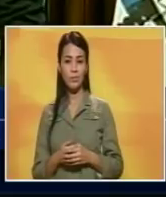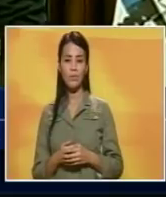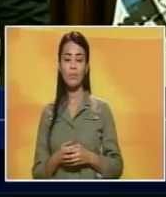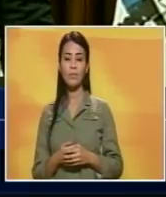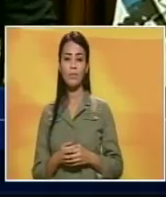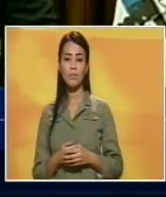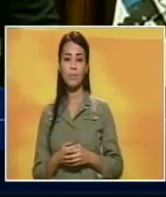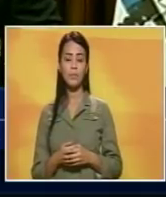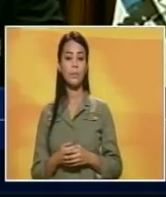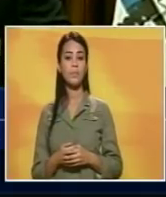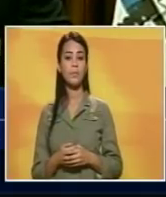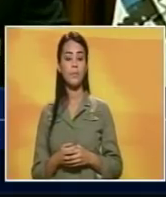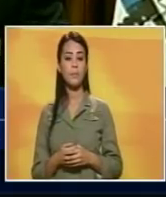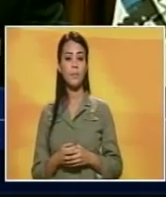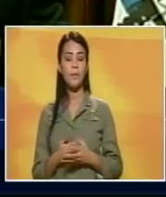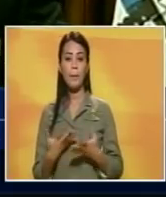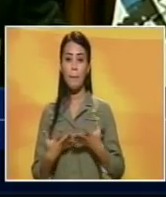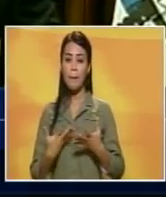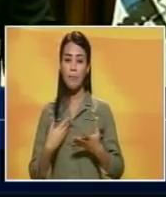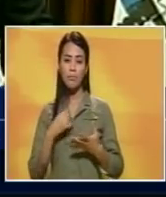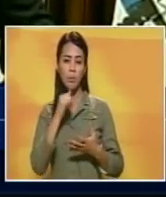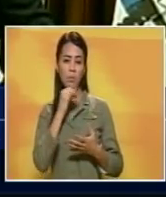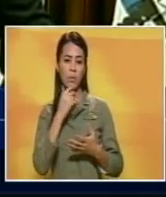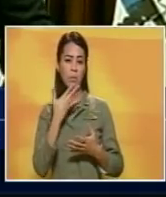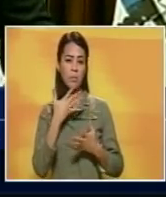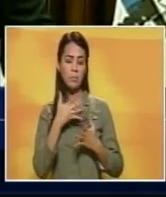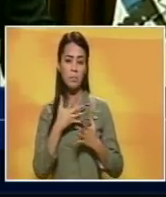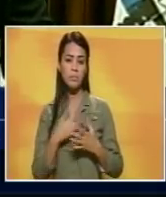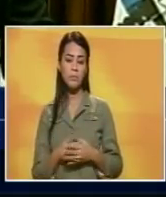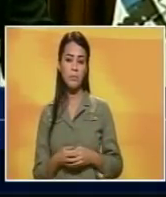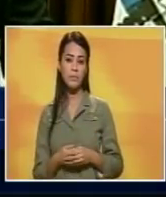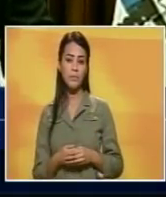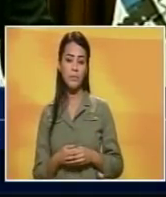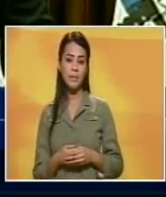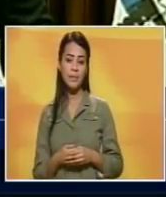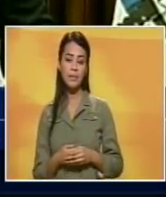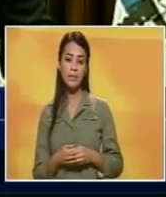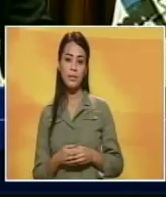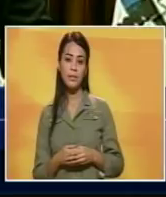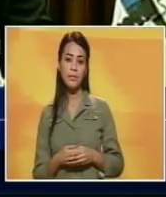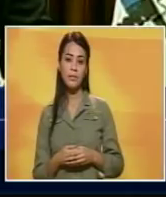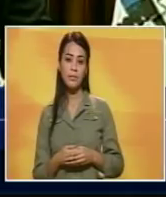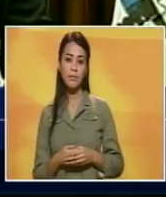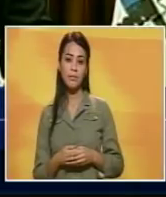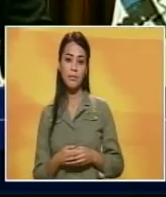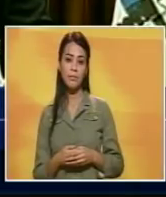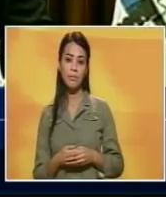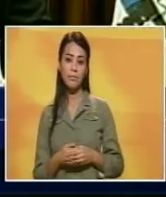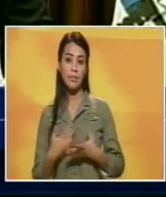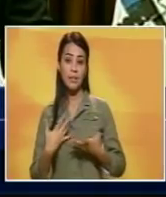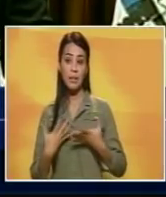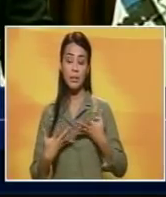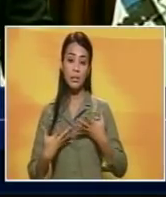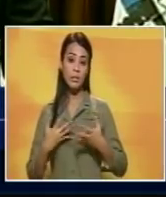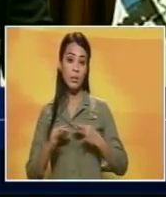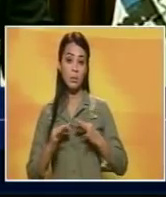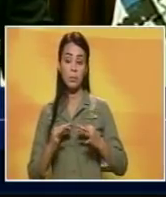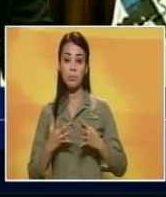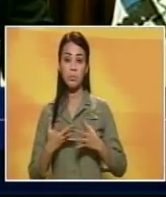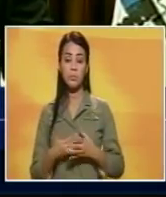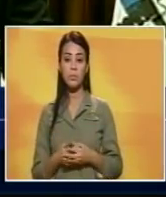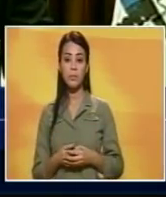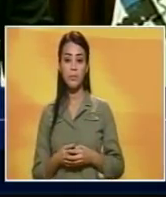de la dramaturgia, eso sería parte de una corriente